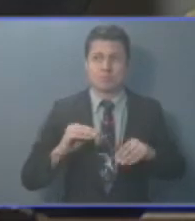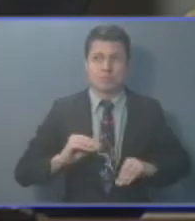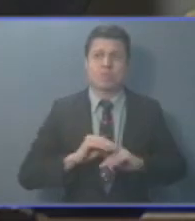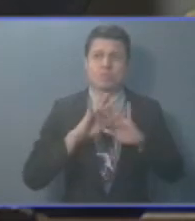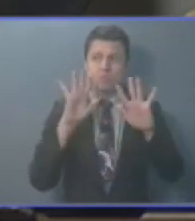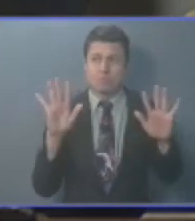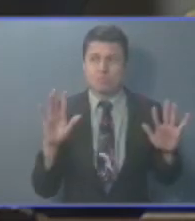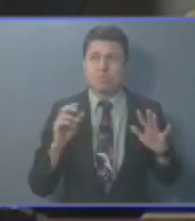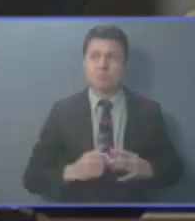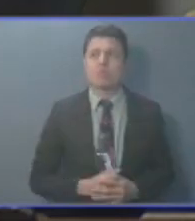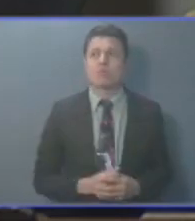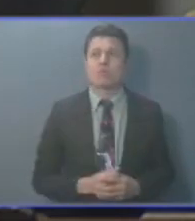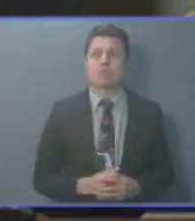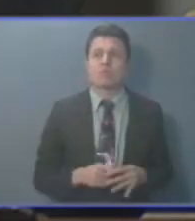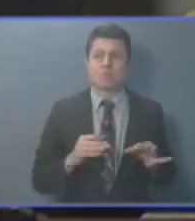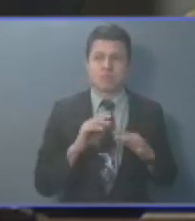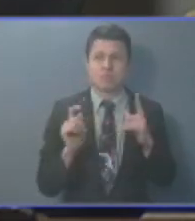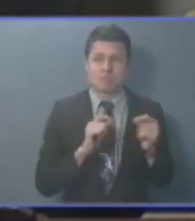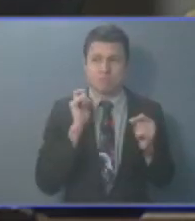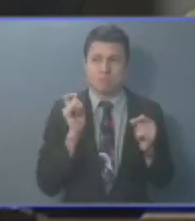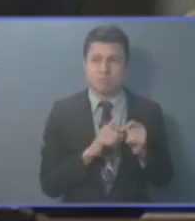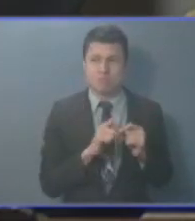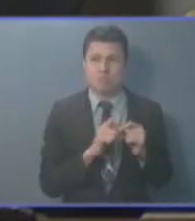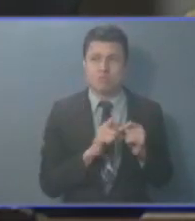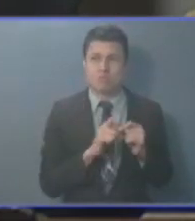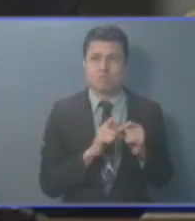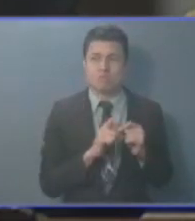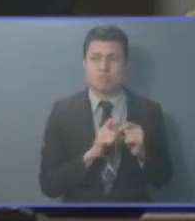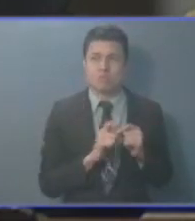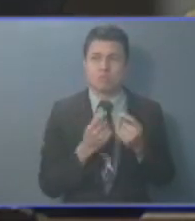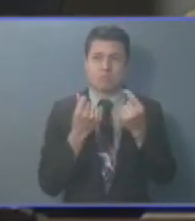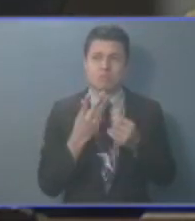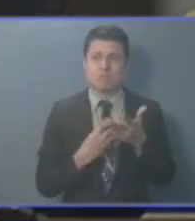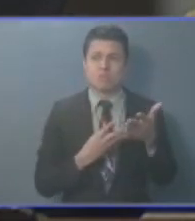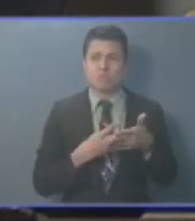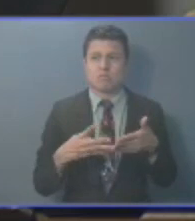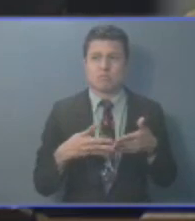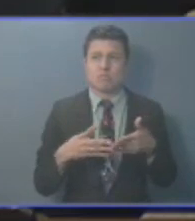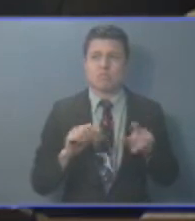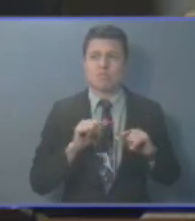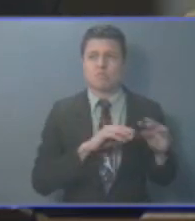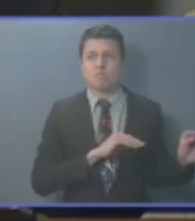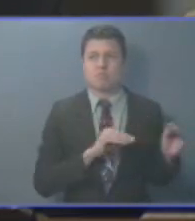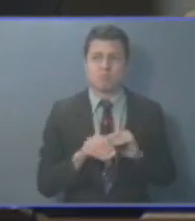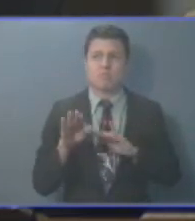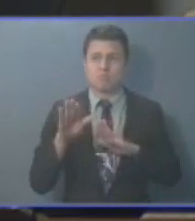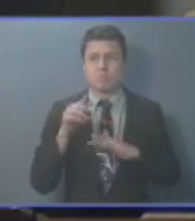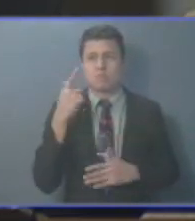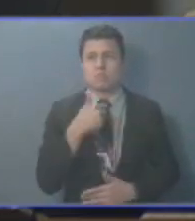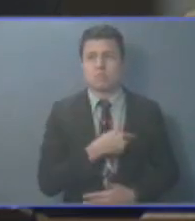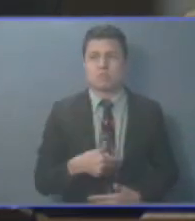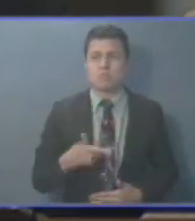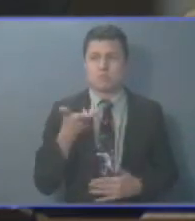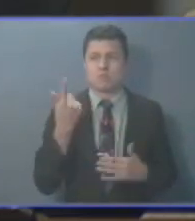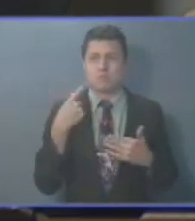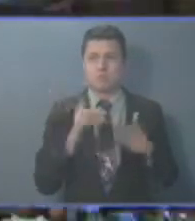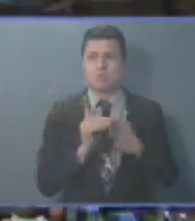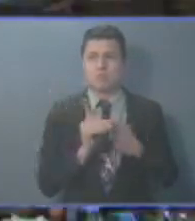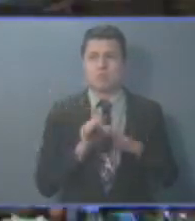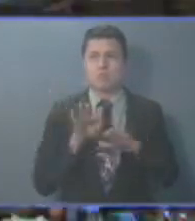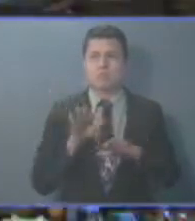transparencia y eficiencia del uso de estos recursos. Gracias, presidente, colegas diputados.